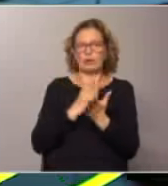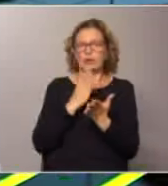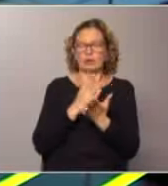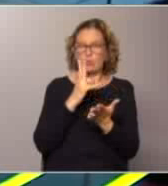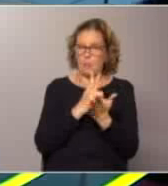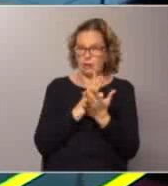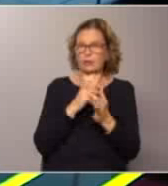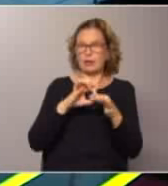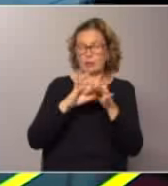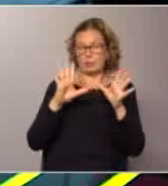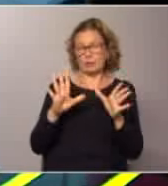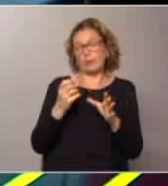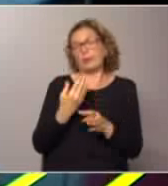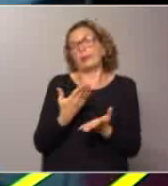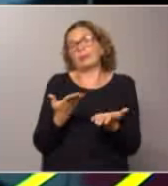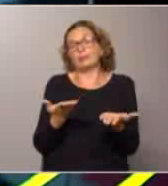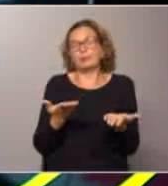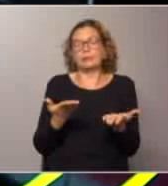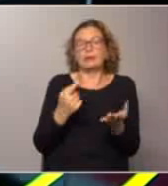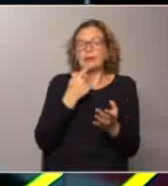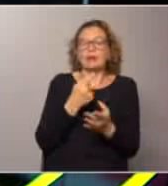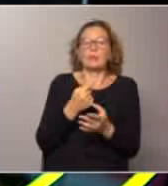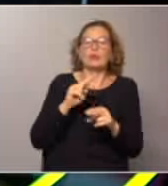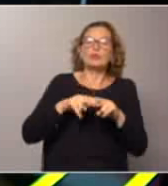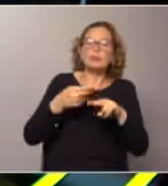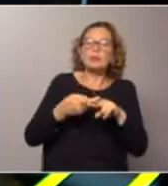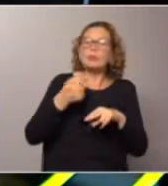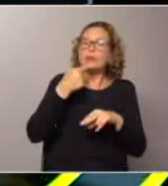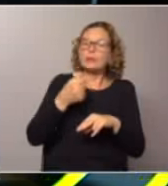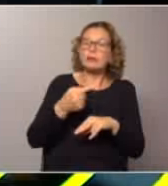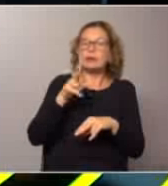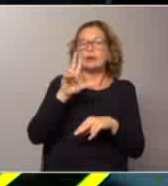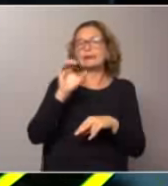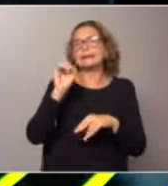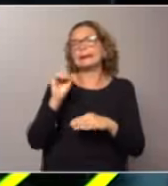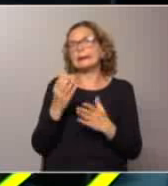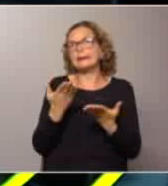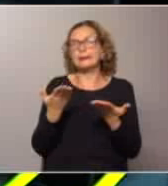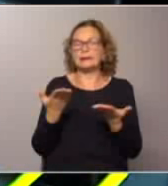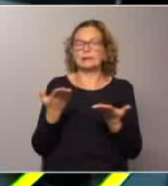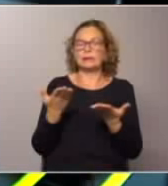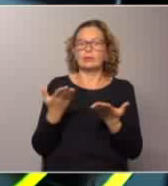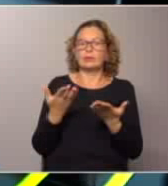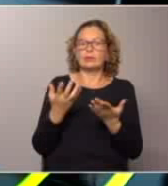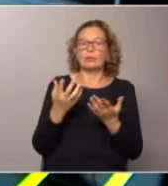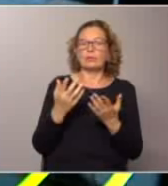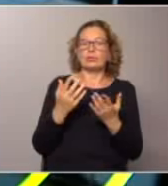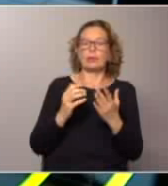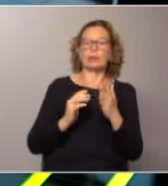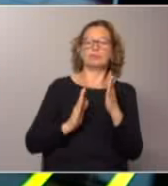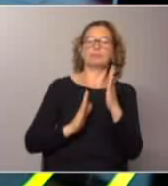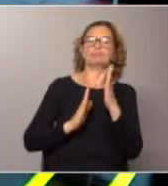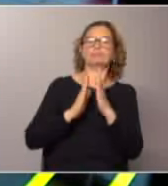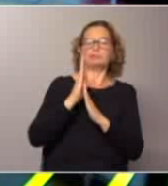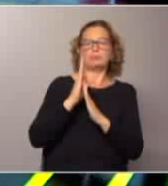y la democracia porque si no digamos vamos a volver a repetirlo del 30 cuando se vea ascender un fenómeno